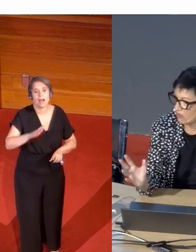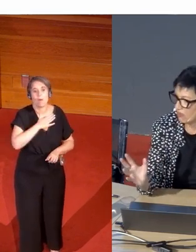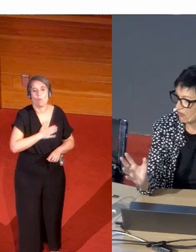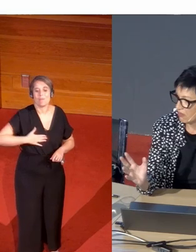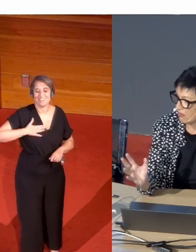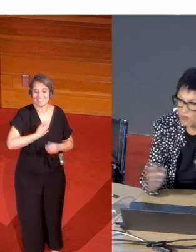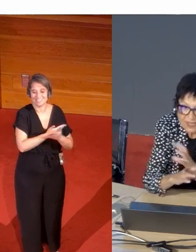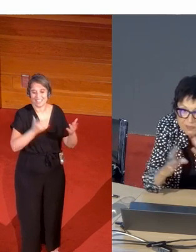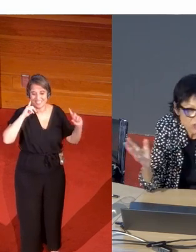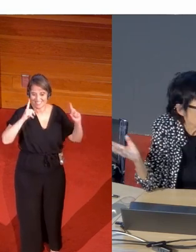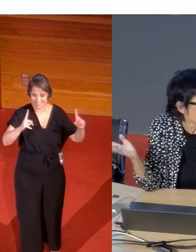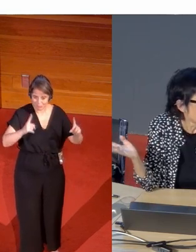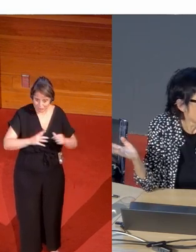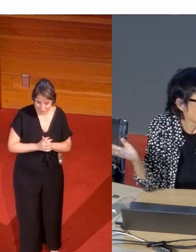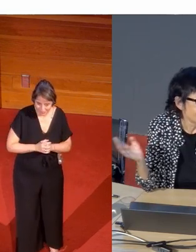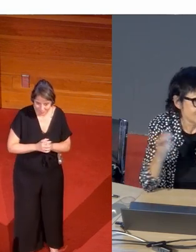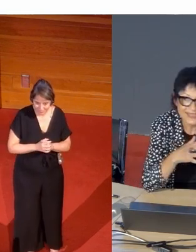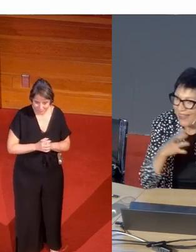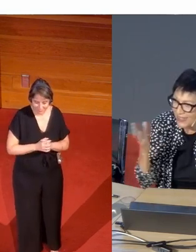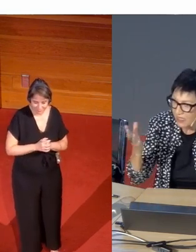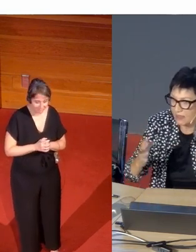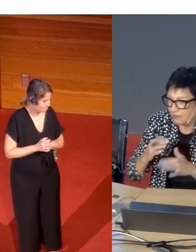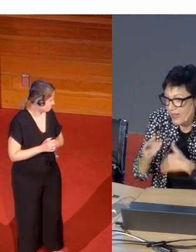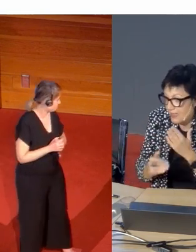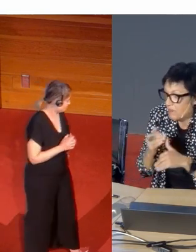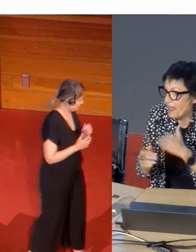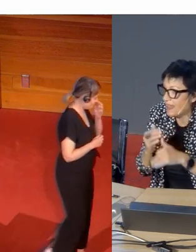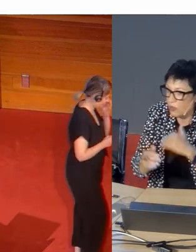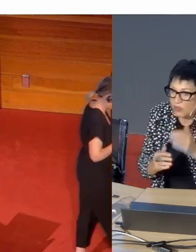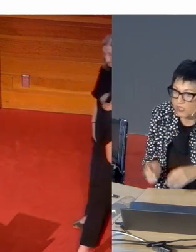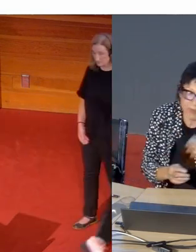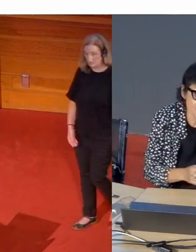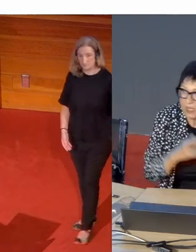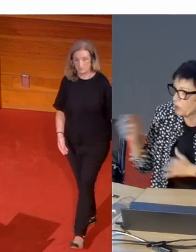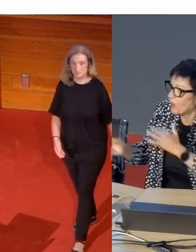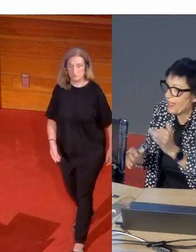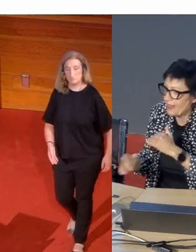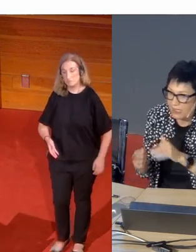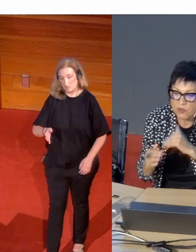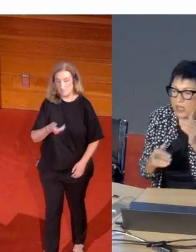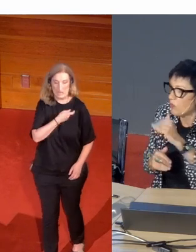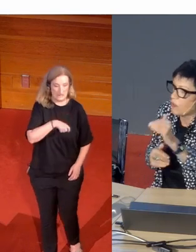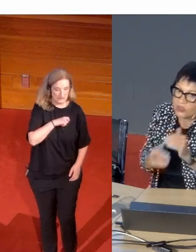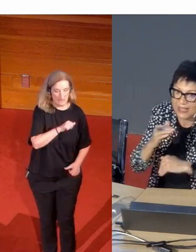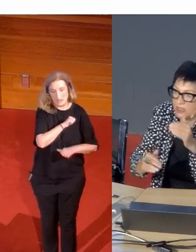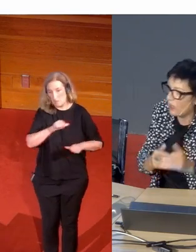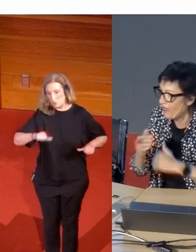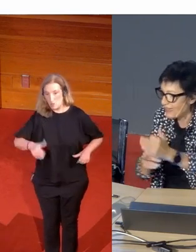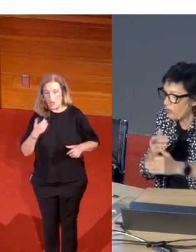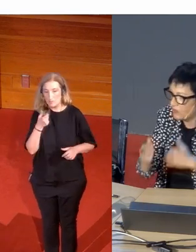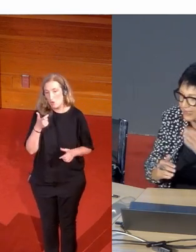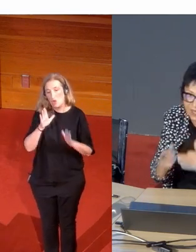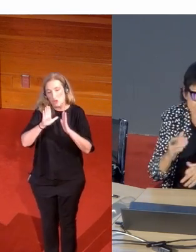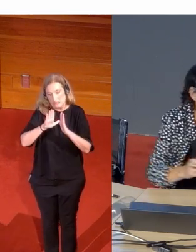excepción una excepción nadie España ha llegado España y Portugal y Grecia Hemos llegado un poco tarde No